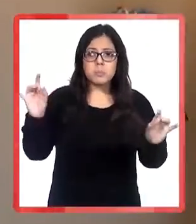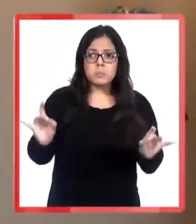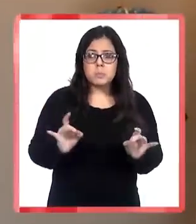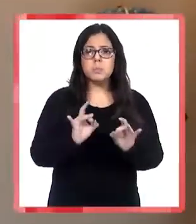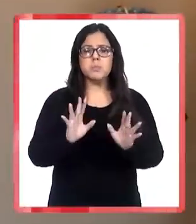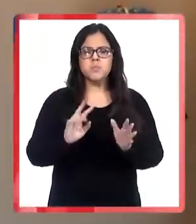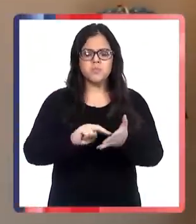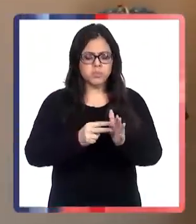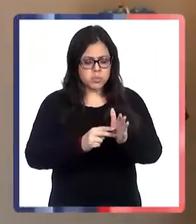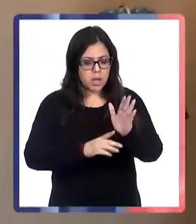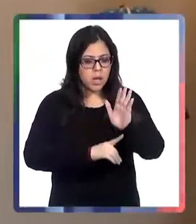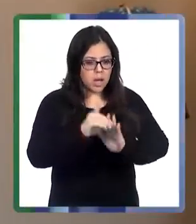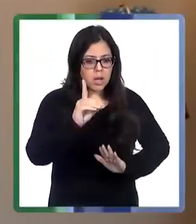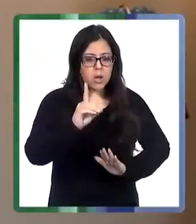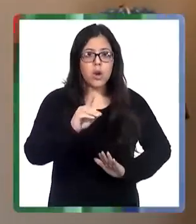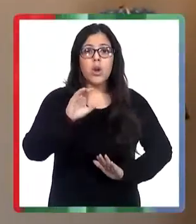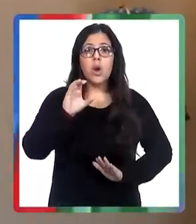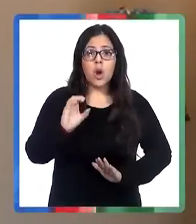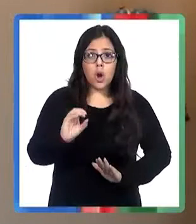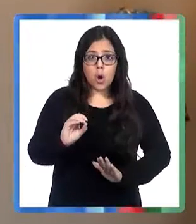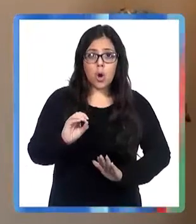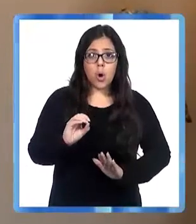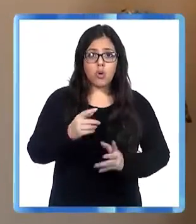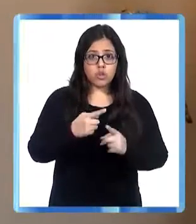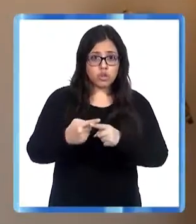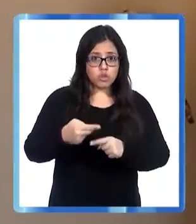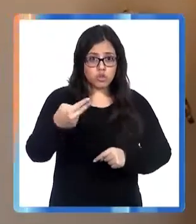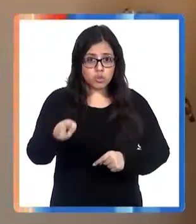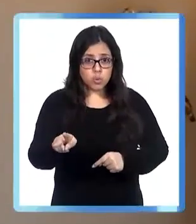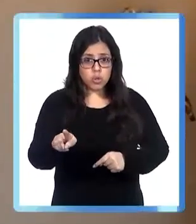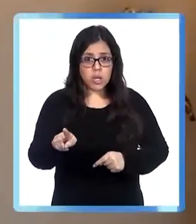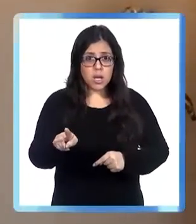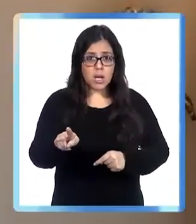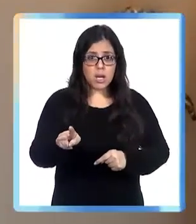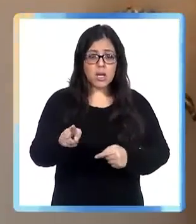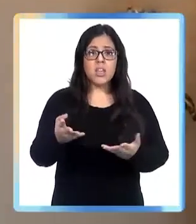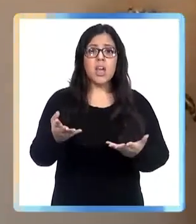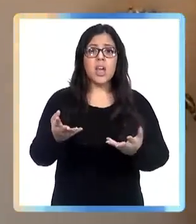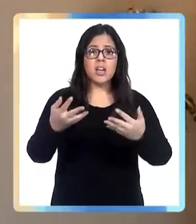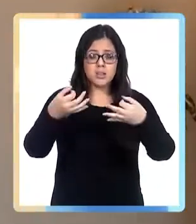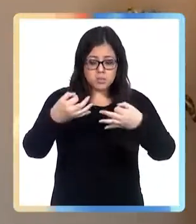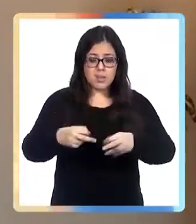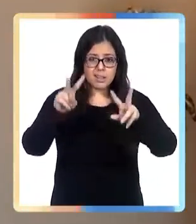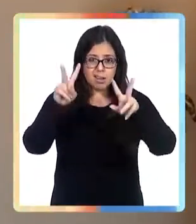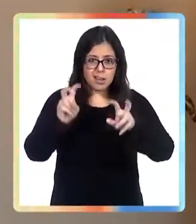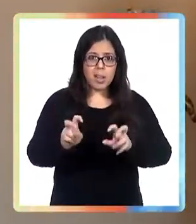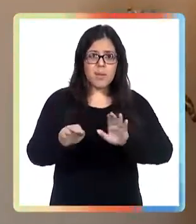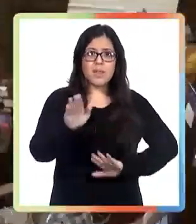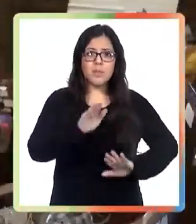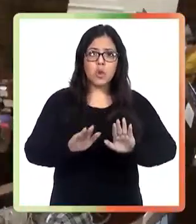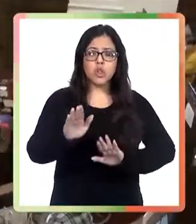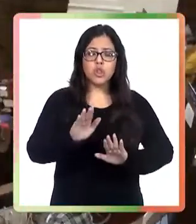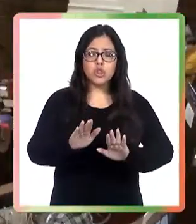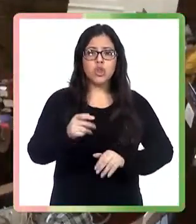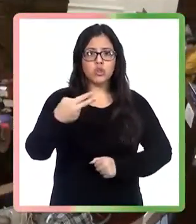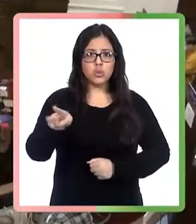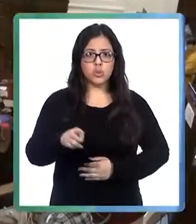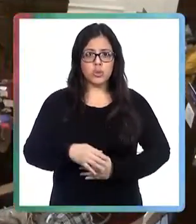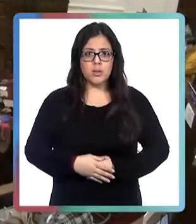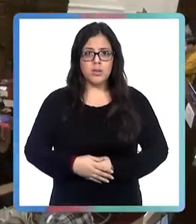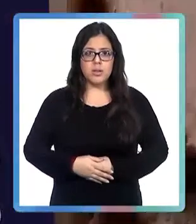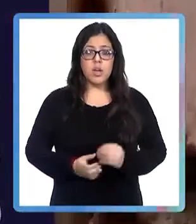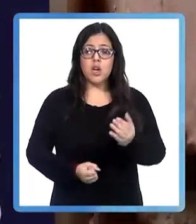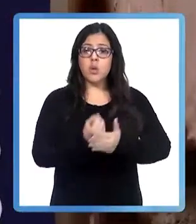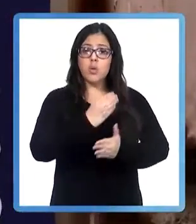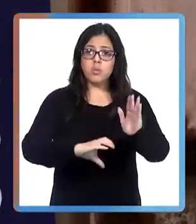otras situaciones que dificultan el desarrollo o el desenvolvimiento en sociedad, tengan un estatus de protección personal. La propuesta